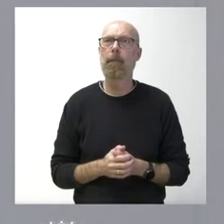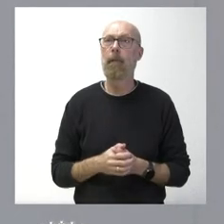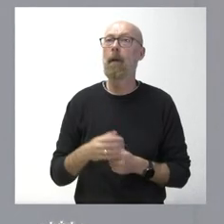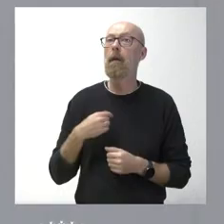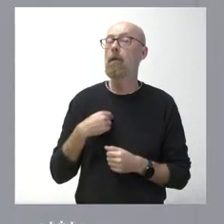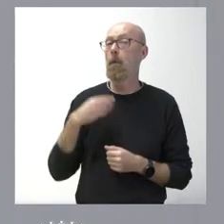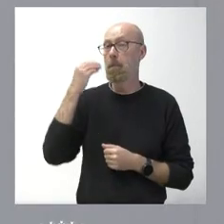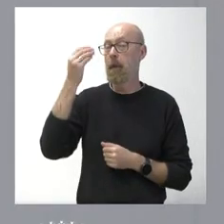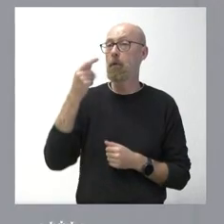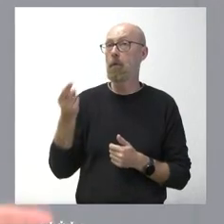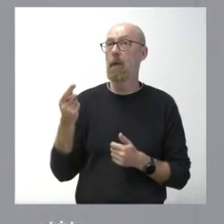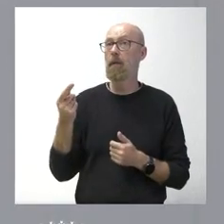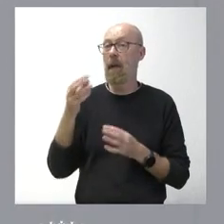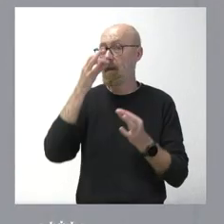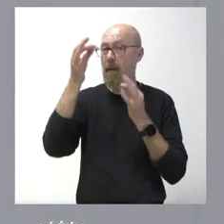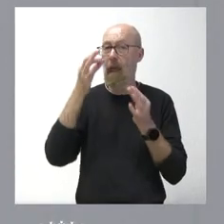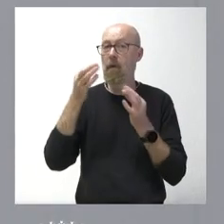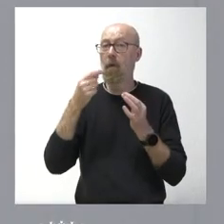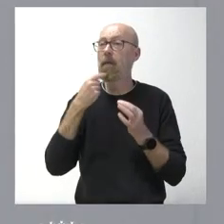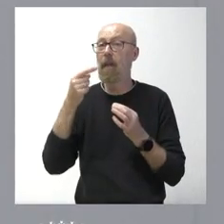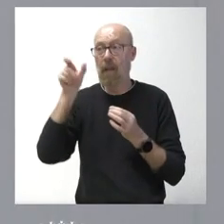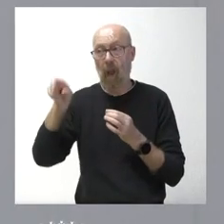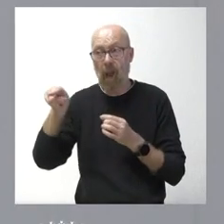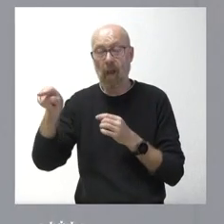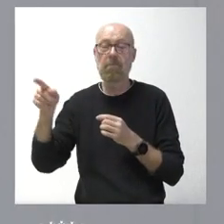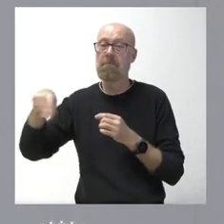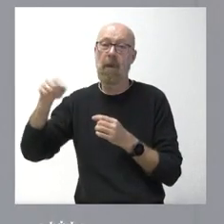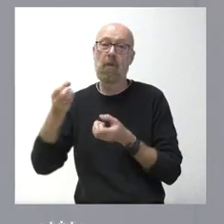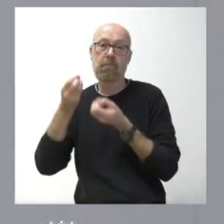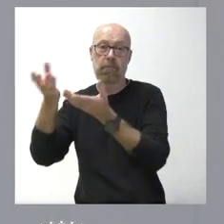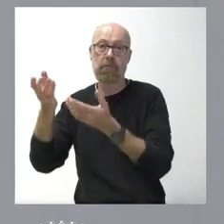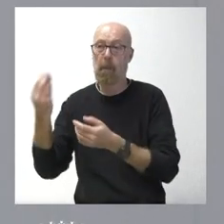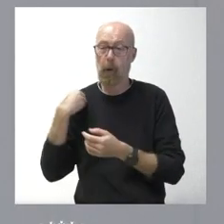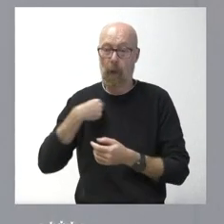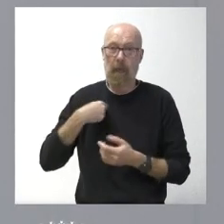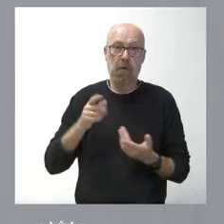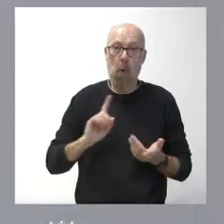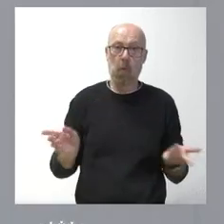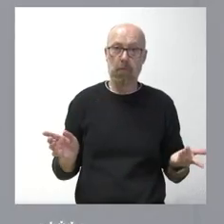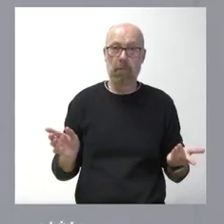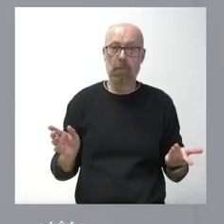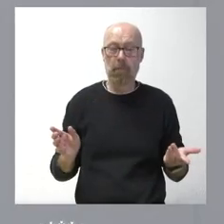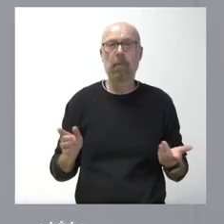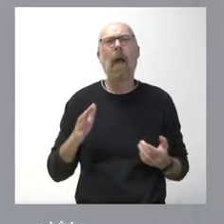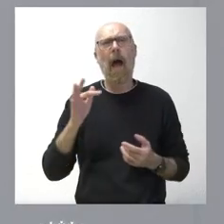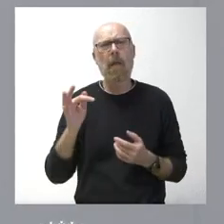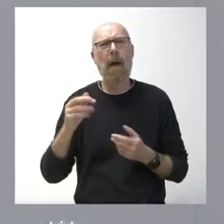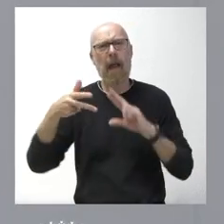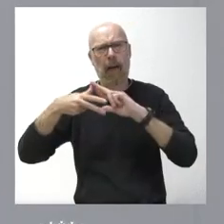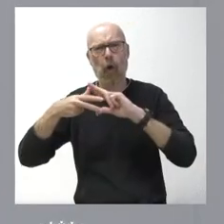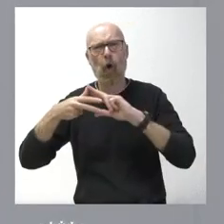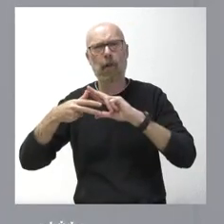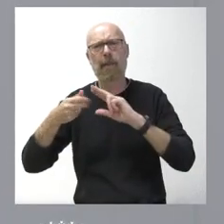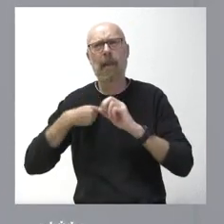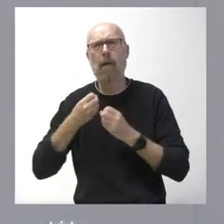que quien da ese dato lo tiene que desarrollar esta pregunta no es para mí y por otra parte Renault ya hizo una nota de prensa muy clara y